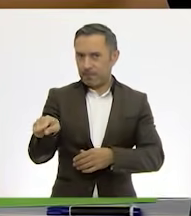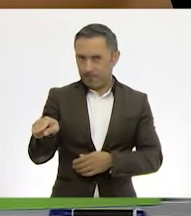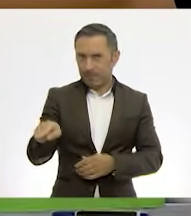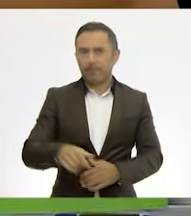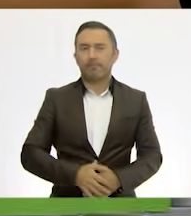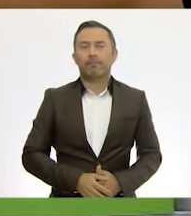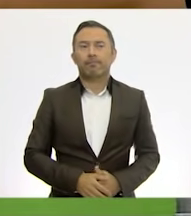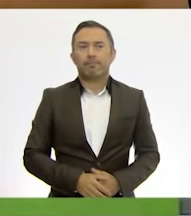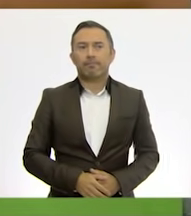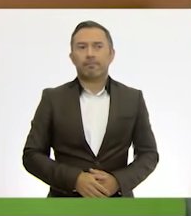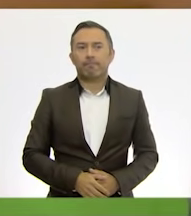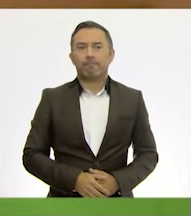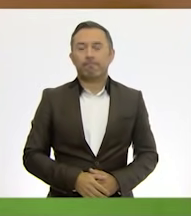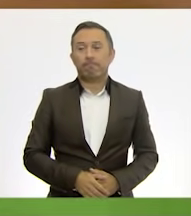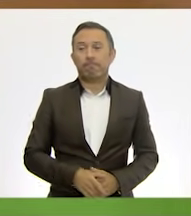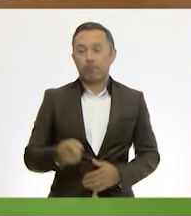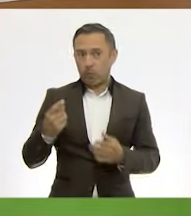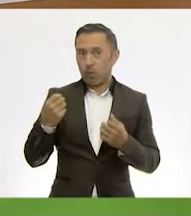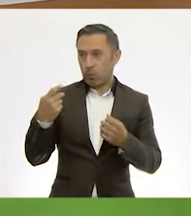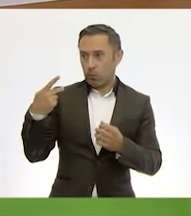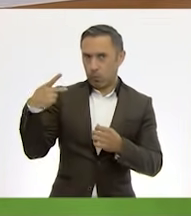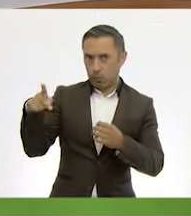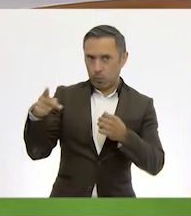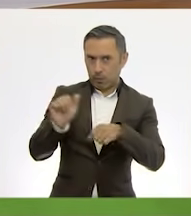Bueno, sí. Tu coche y un puntito.